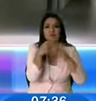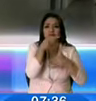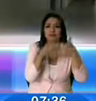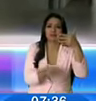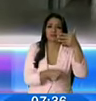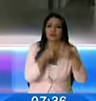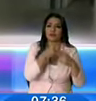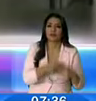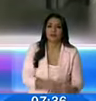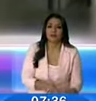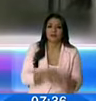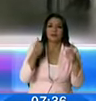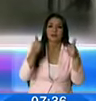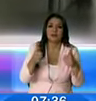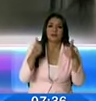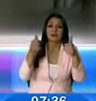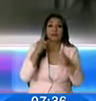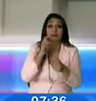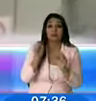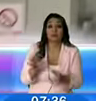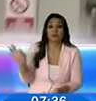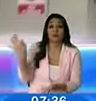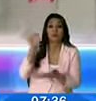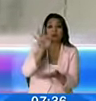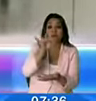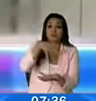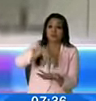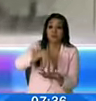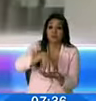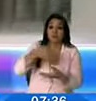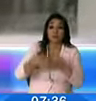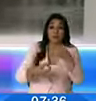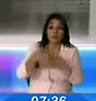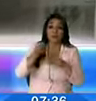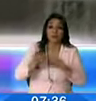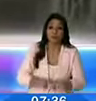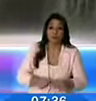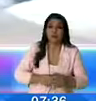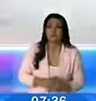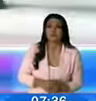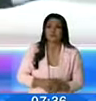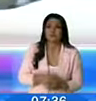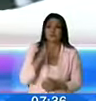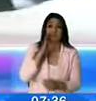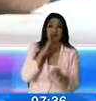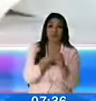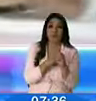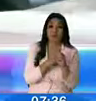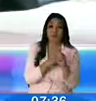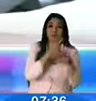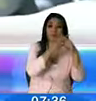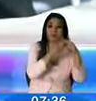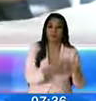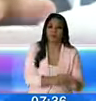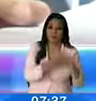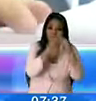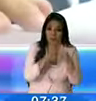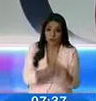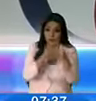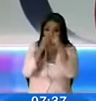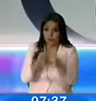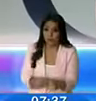las direcciones provinciales del Consejo de la Judicatura. A decir del Consejo de la Judicatura, el objetivo es conformar un banco de elegibles